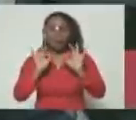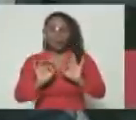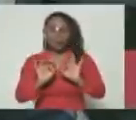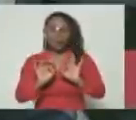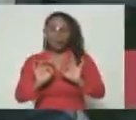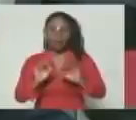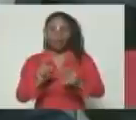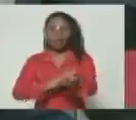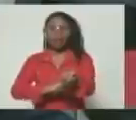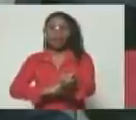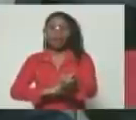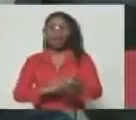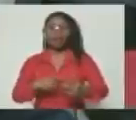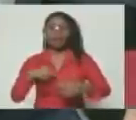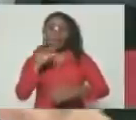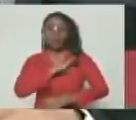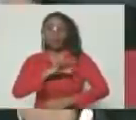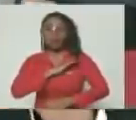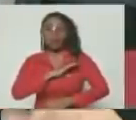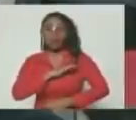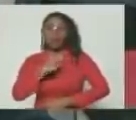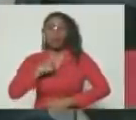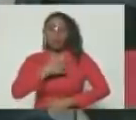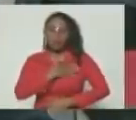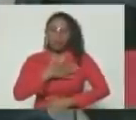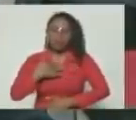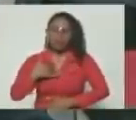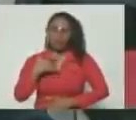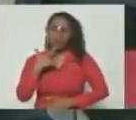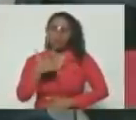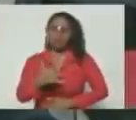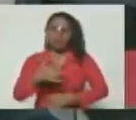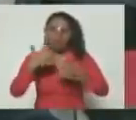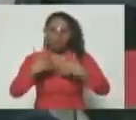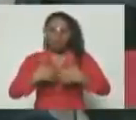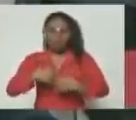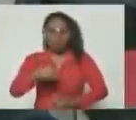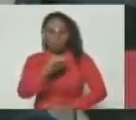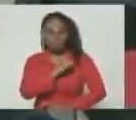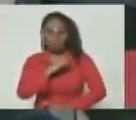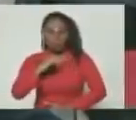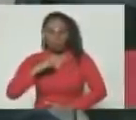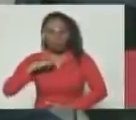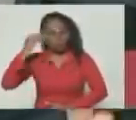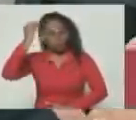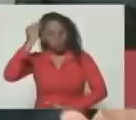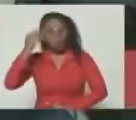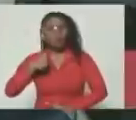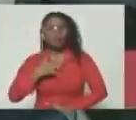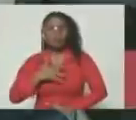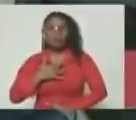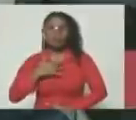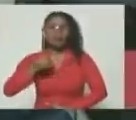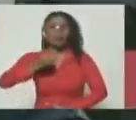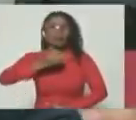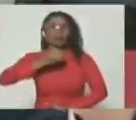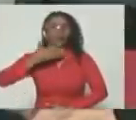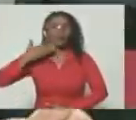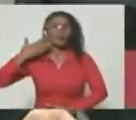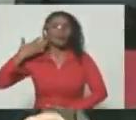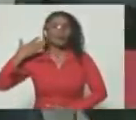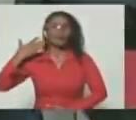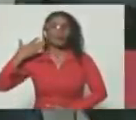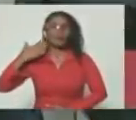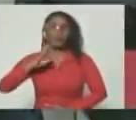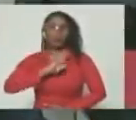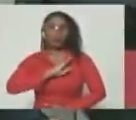carácter social del país. Yo quiero decir, una reflexión personal, que me siento bien, bien orgulloso de